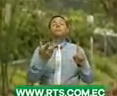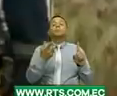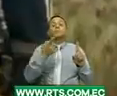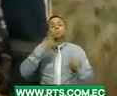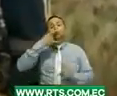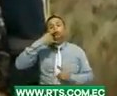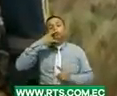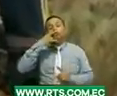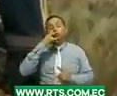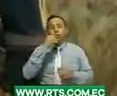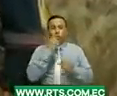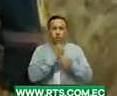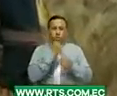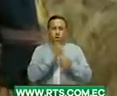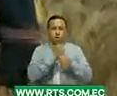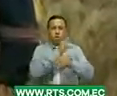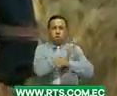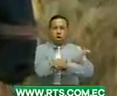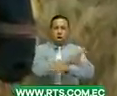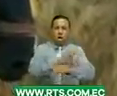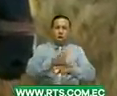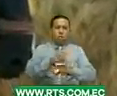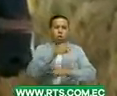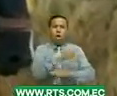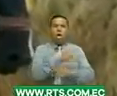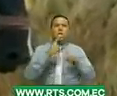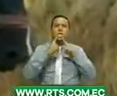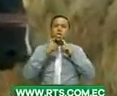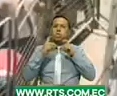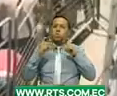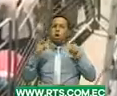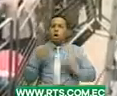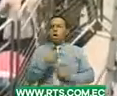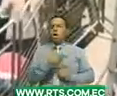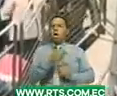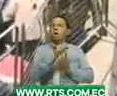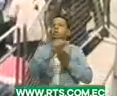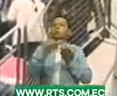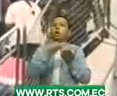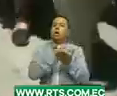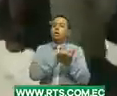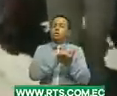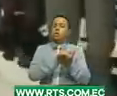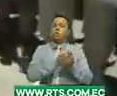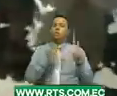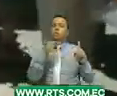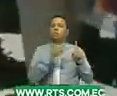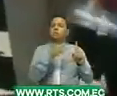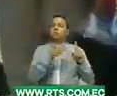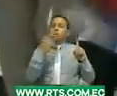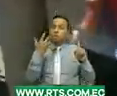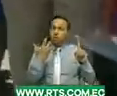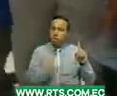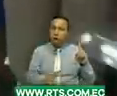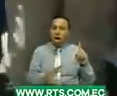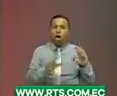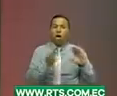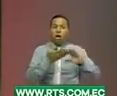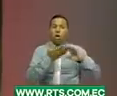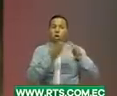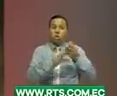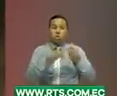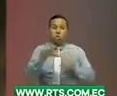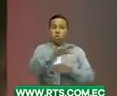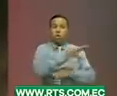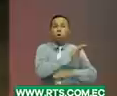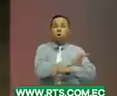niño agricultor de la nacionalidad quichua cañari, en Azuay, signado por la organización campesina. Yo nací